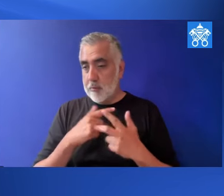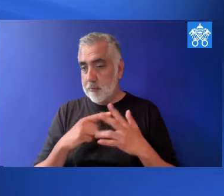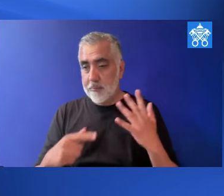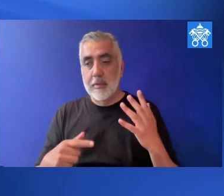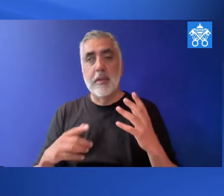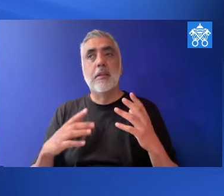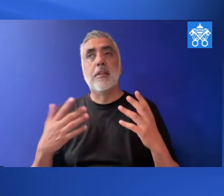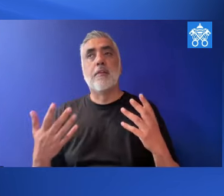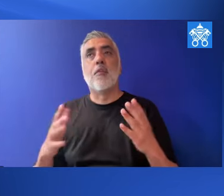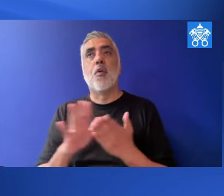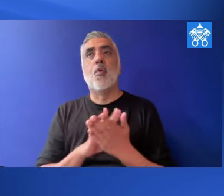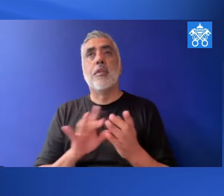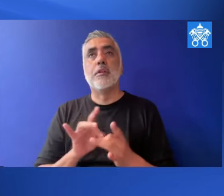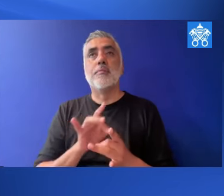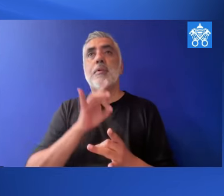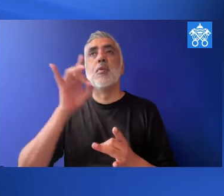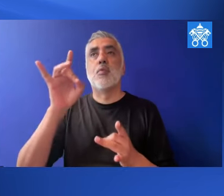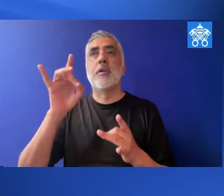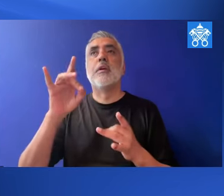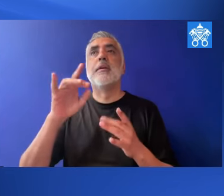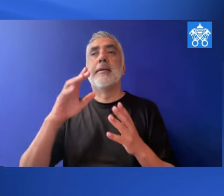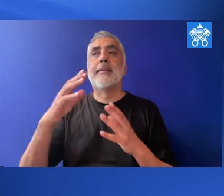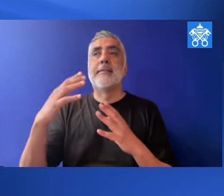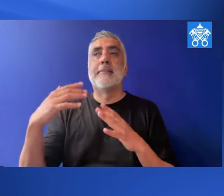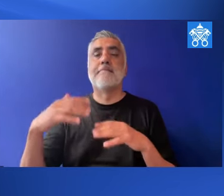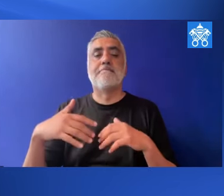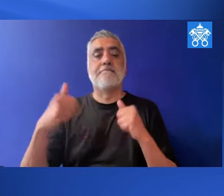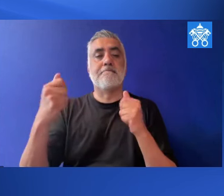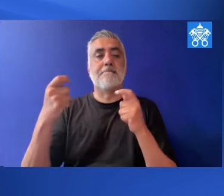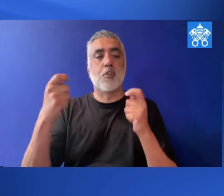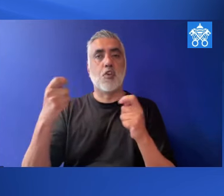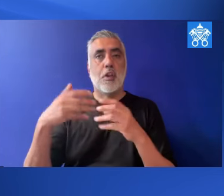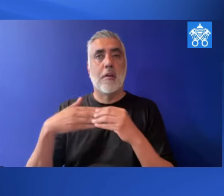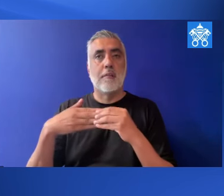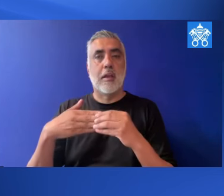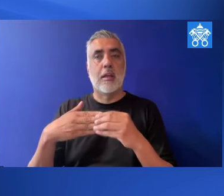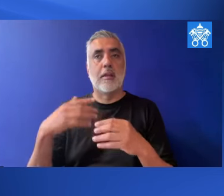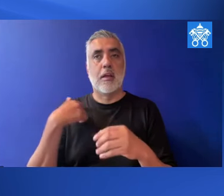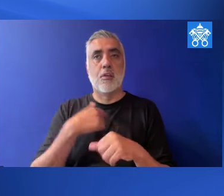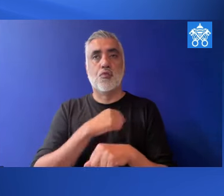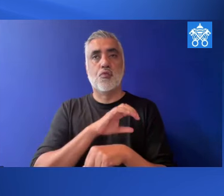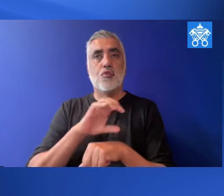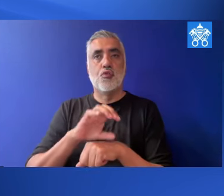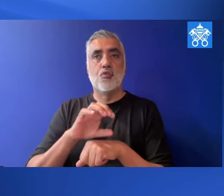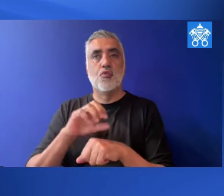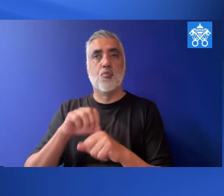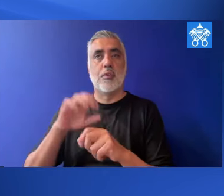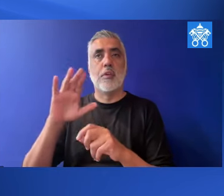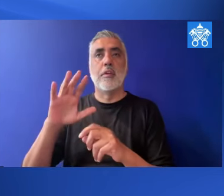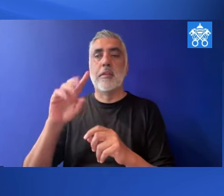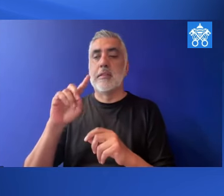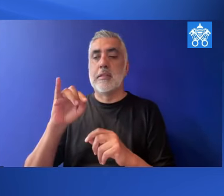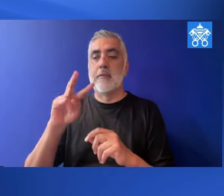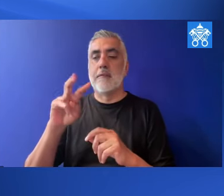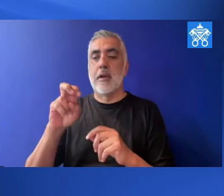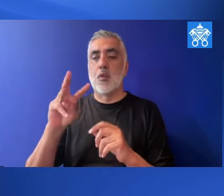El Espíritu Santo se encarga de seguir nutriendo a la Iglesia con la palabra divina, porque es